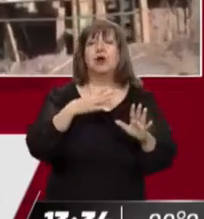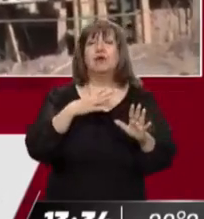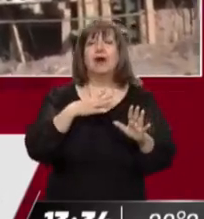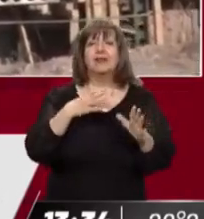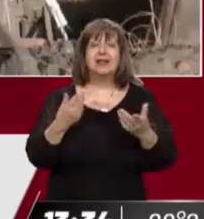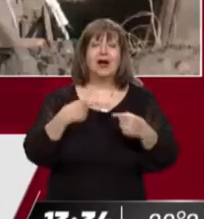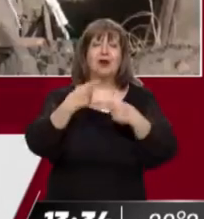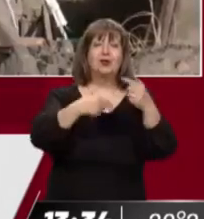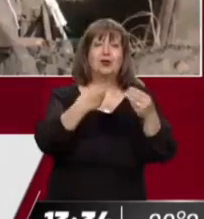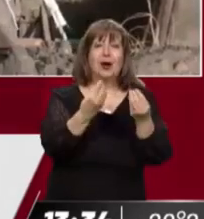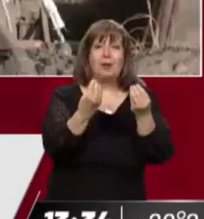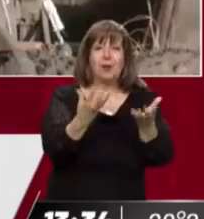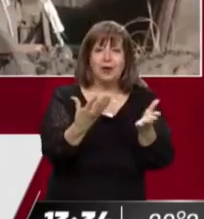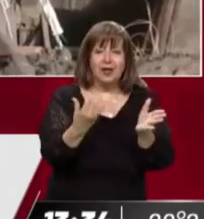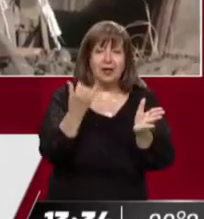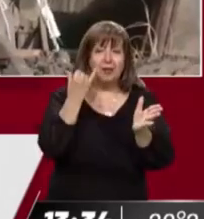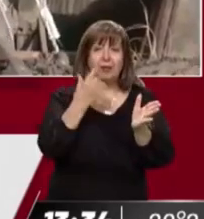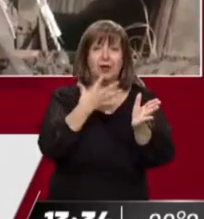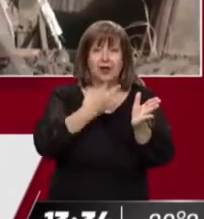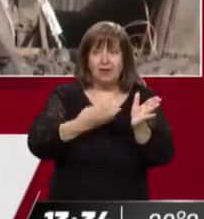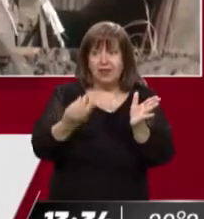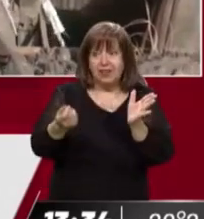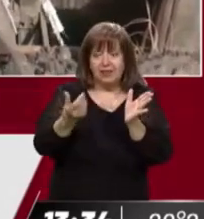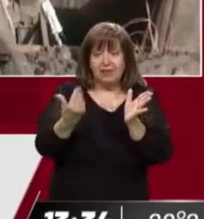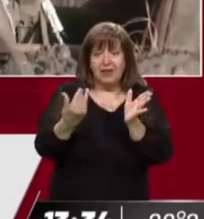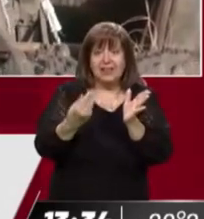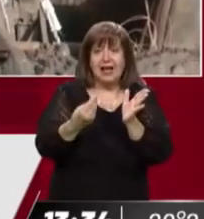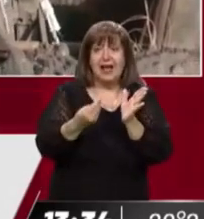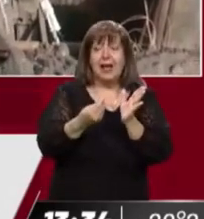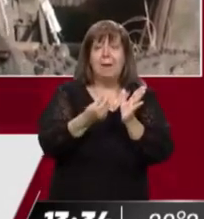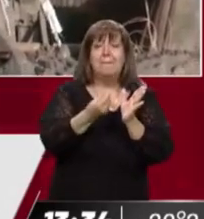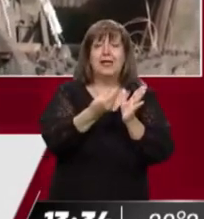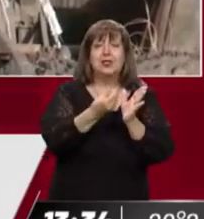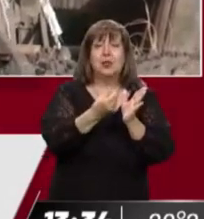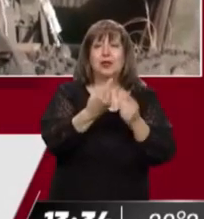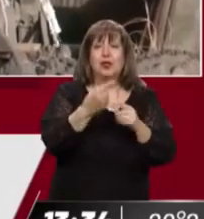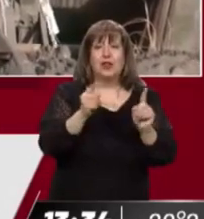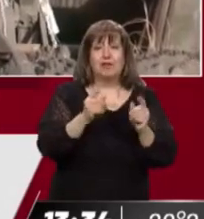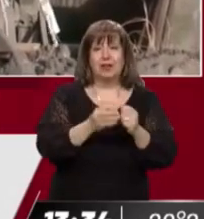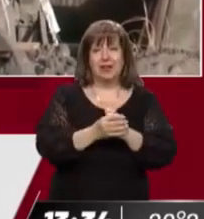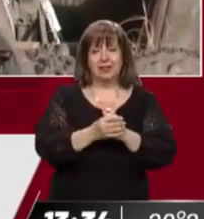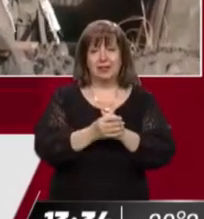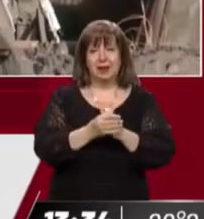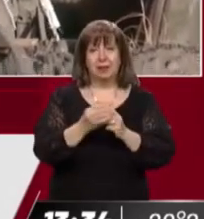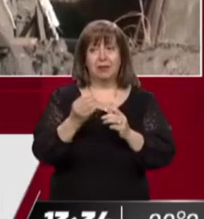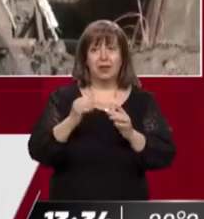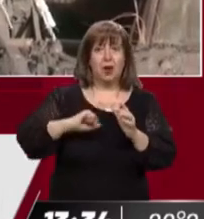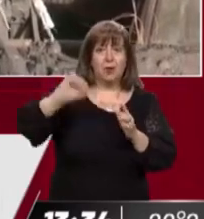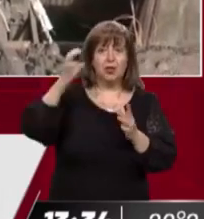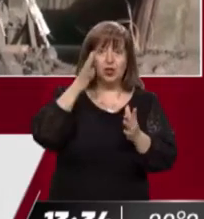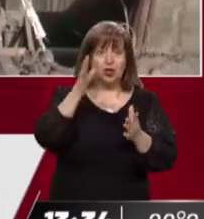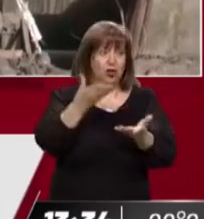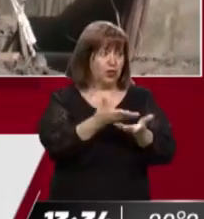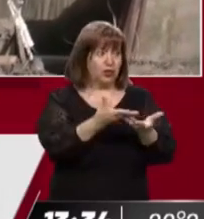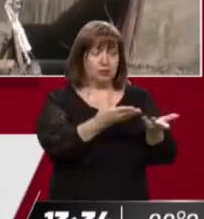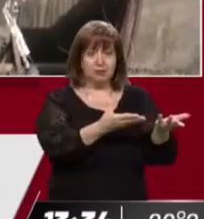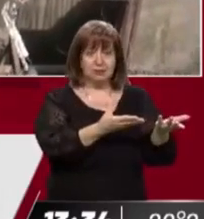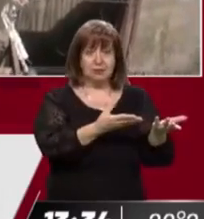creo que es un sinceramiento de la economía, digamos.